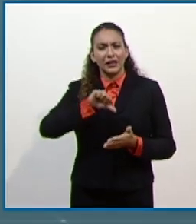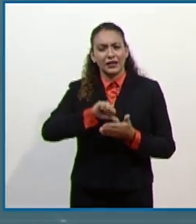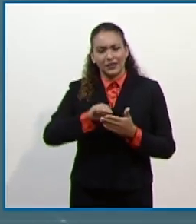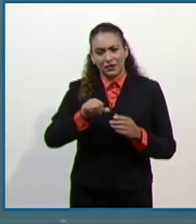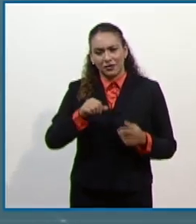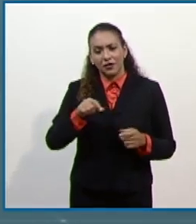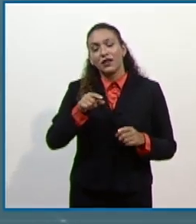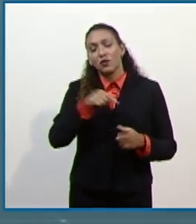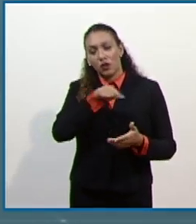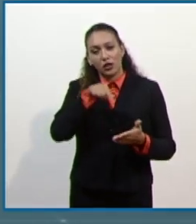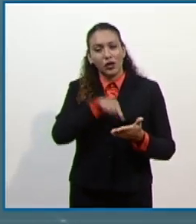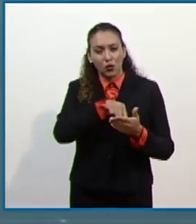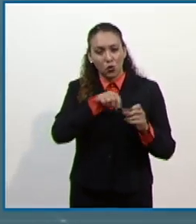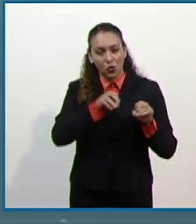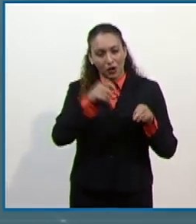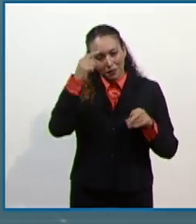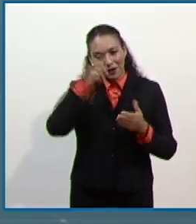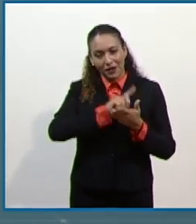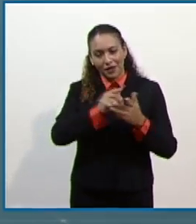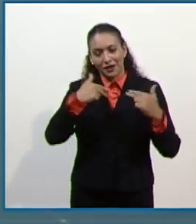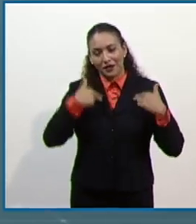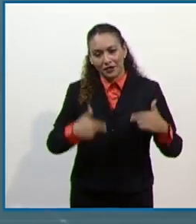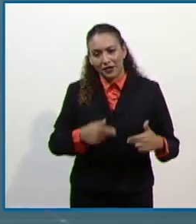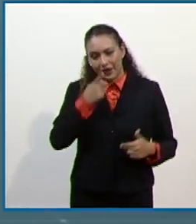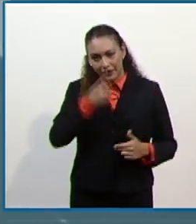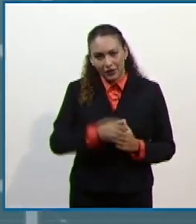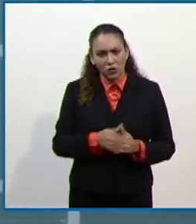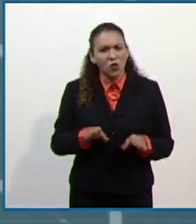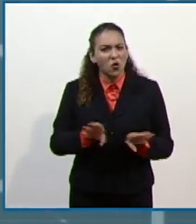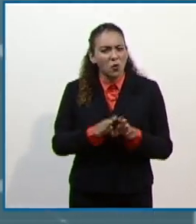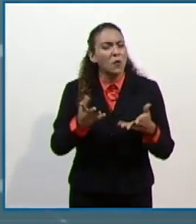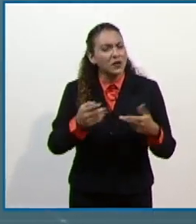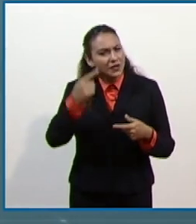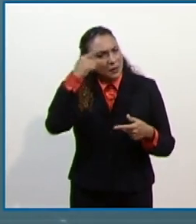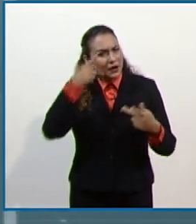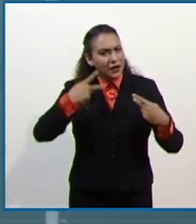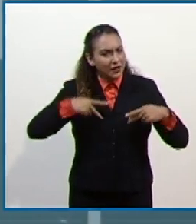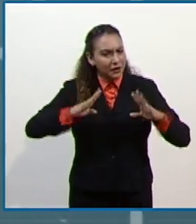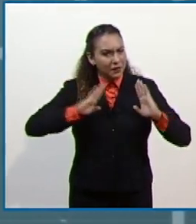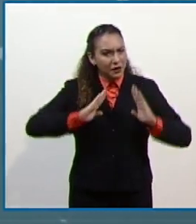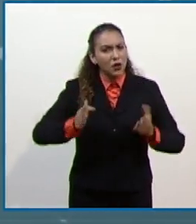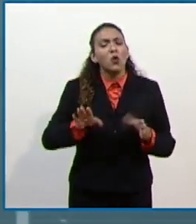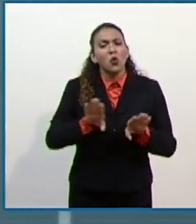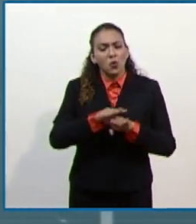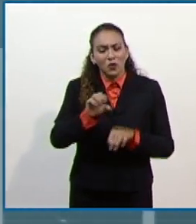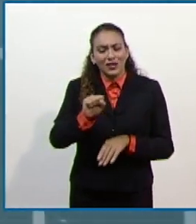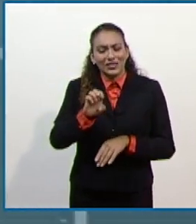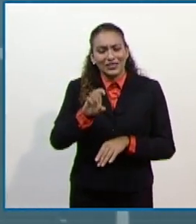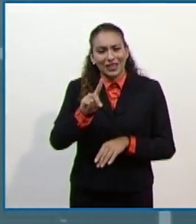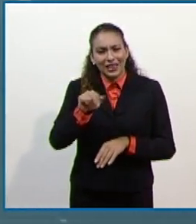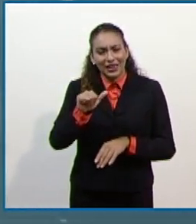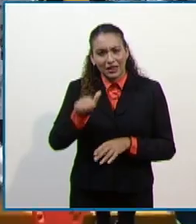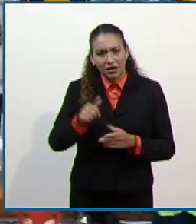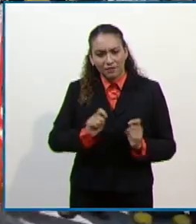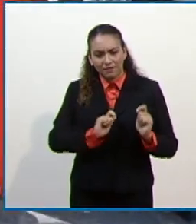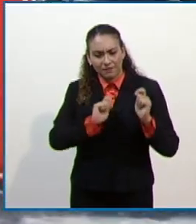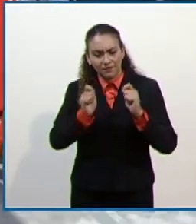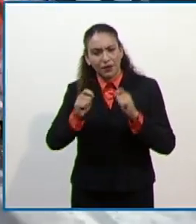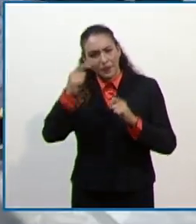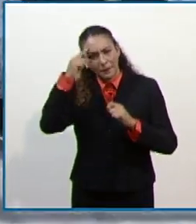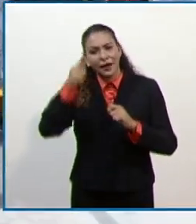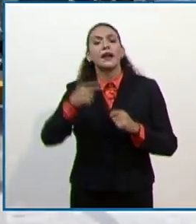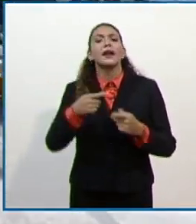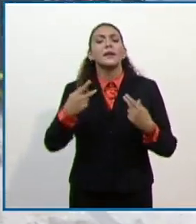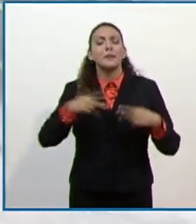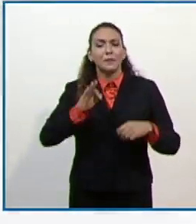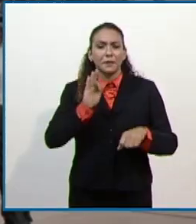Pro Juárez señaló que la reforma para que este cuerpo de seguridad pase al control de la Sedena es regresiva y desdibuja el carácter civil